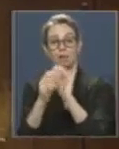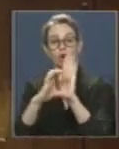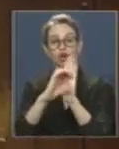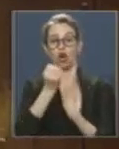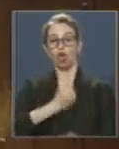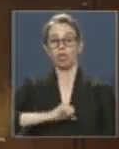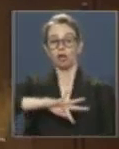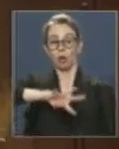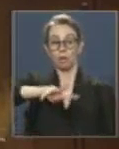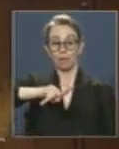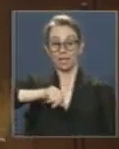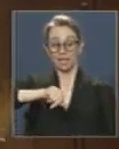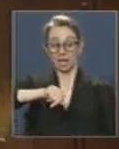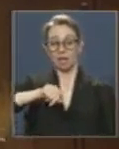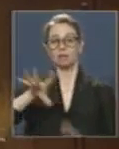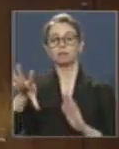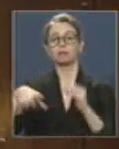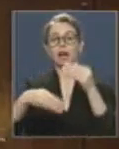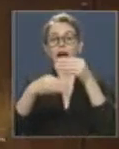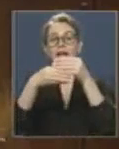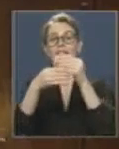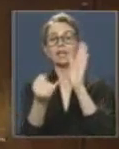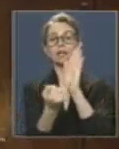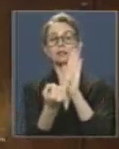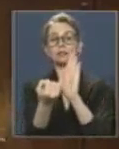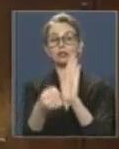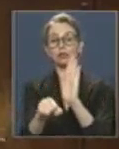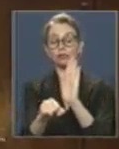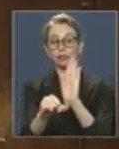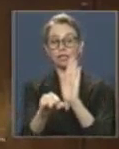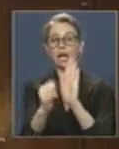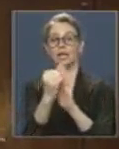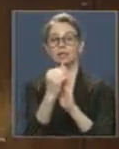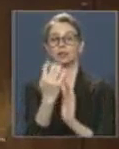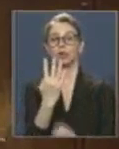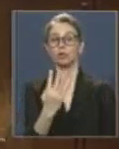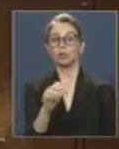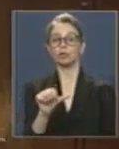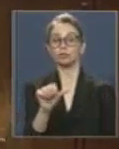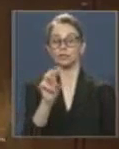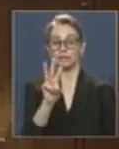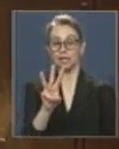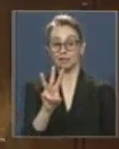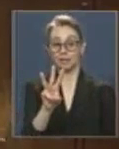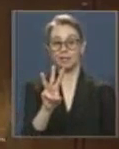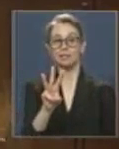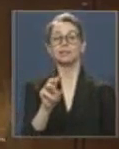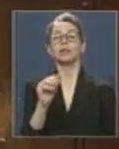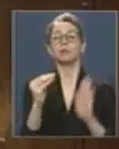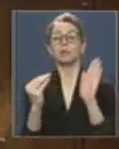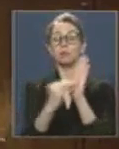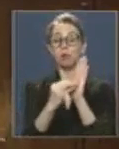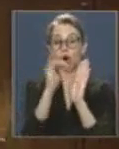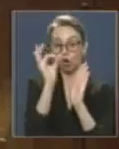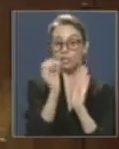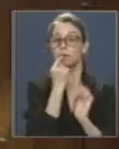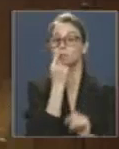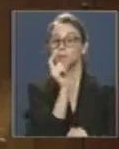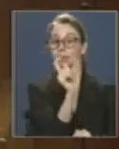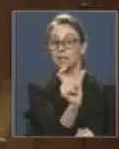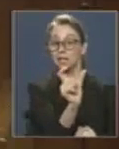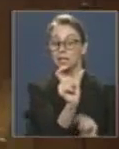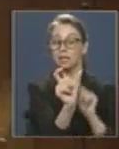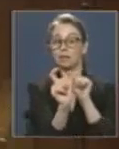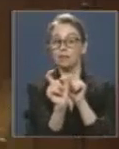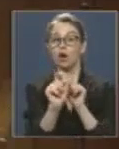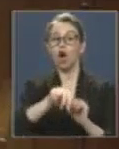Código Penal corresponde a la incorporación de un inciso final a su artículo 463, que tipifica y entrega la calificación